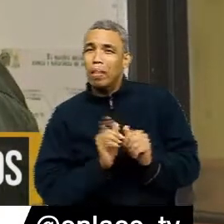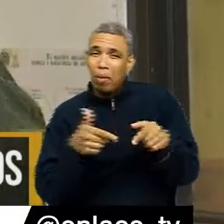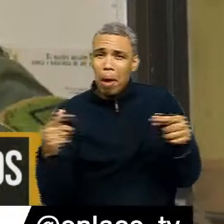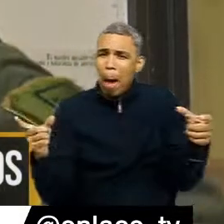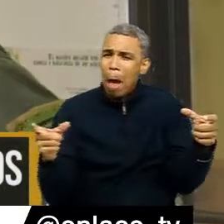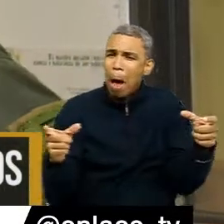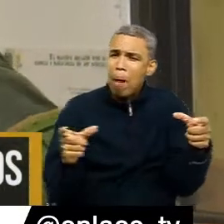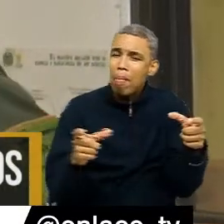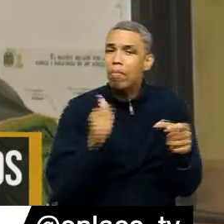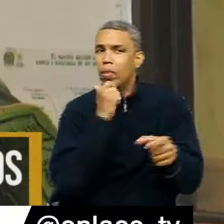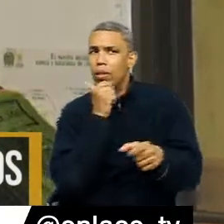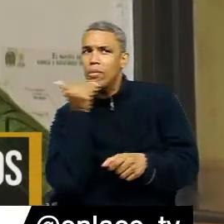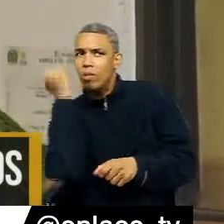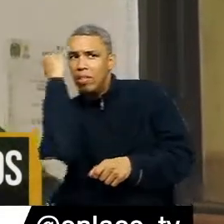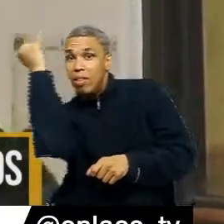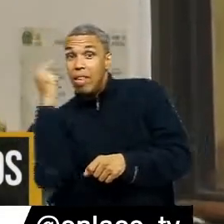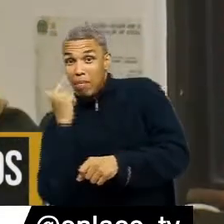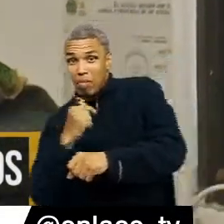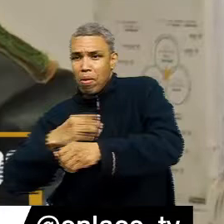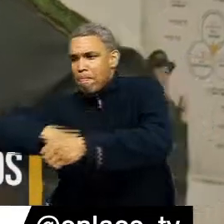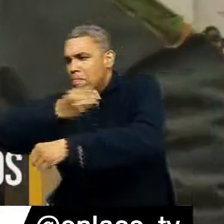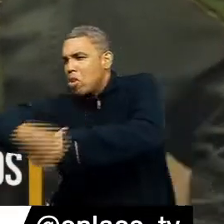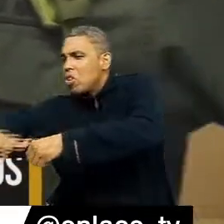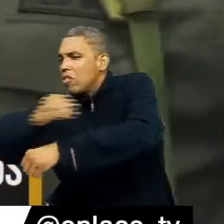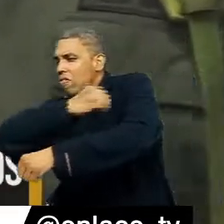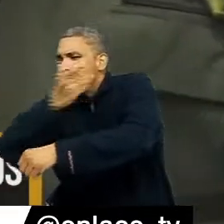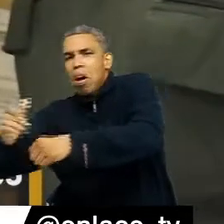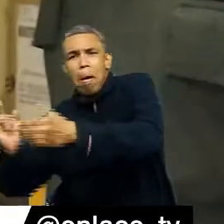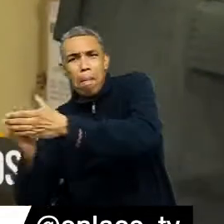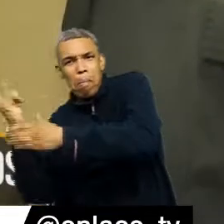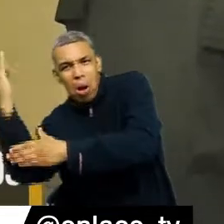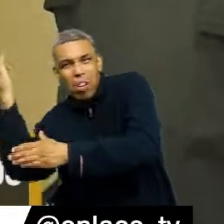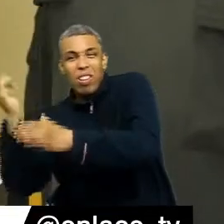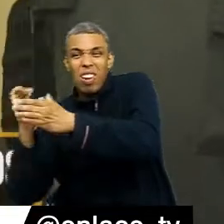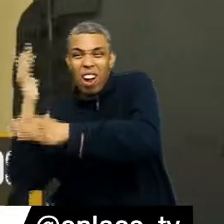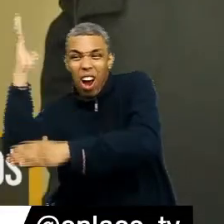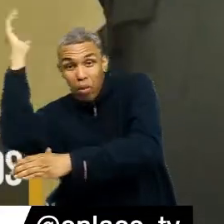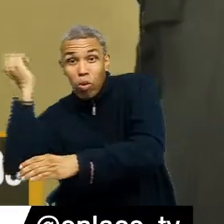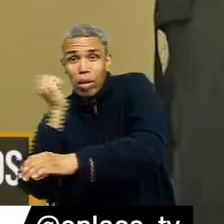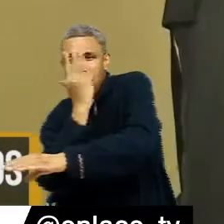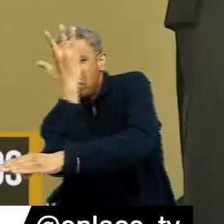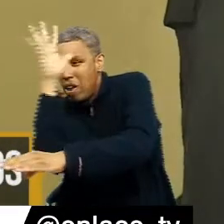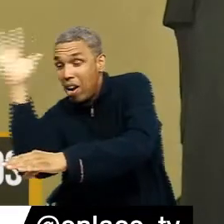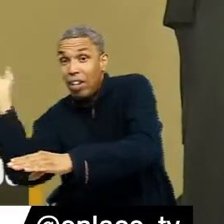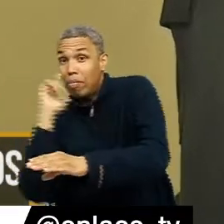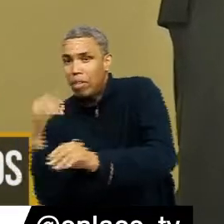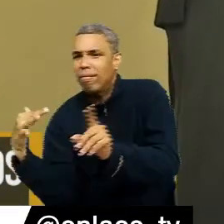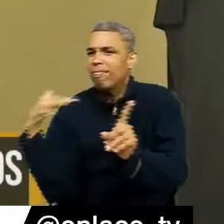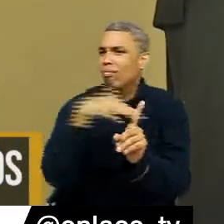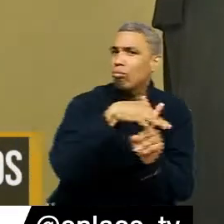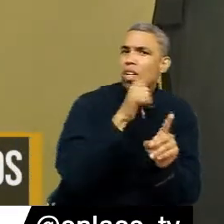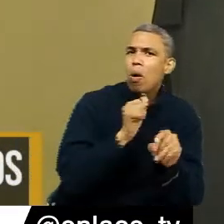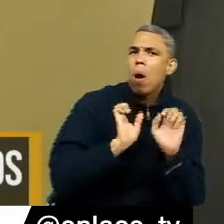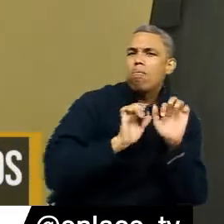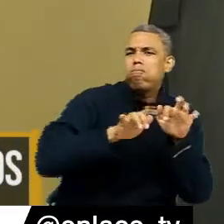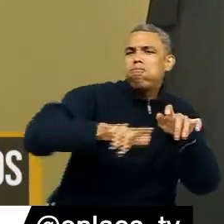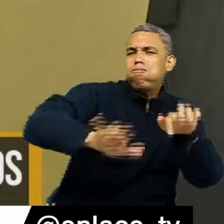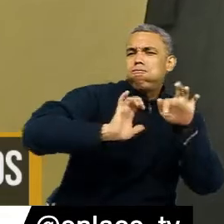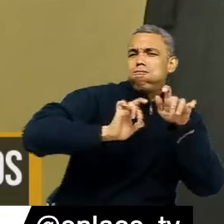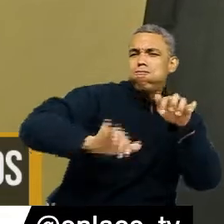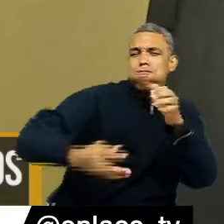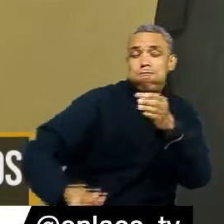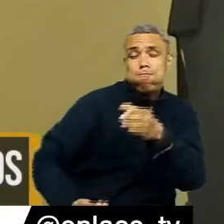aumentar su fluido. Bueno, esta es entonces la información que se registra. Ellos van a continuar realizando actividades con los diferentes sectores de la ciudad, especialmente en